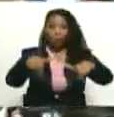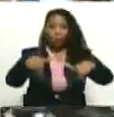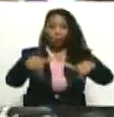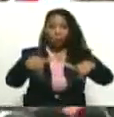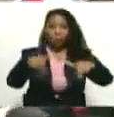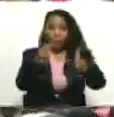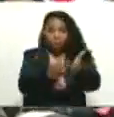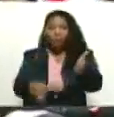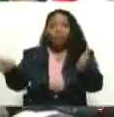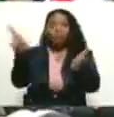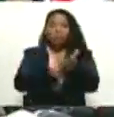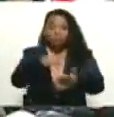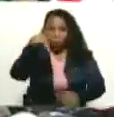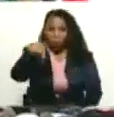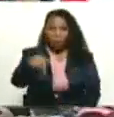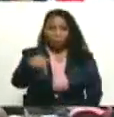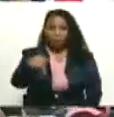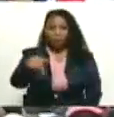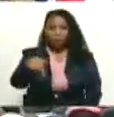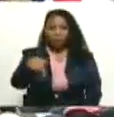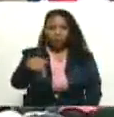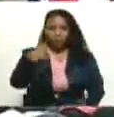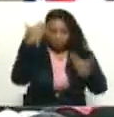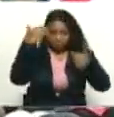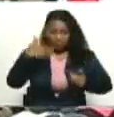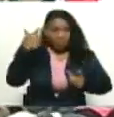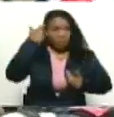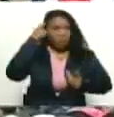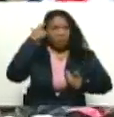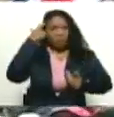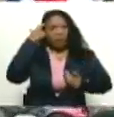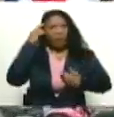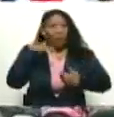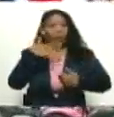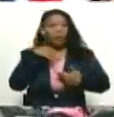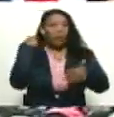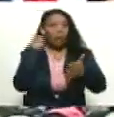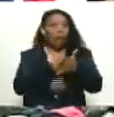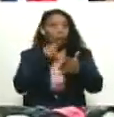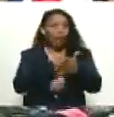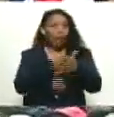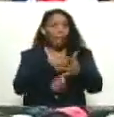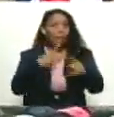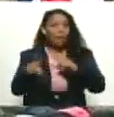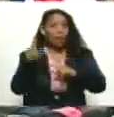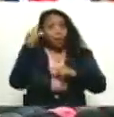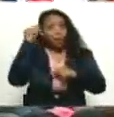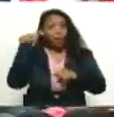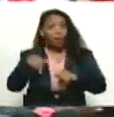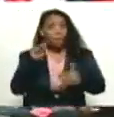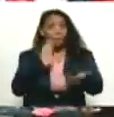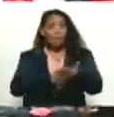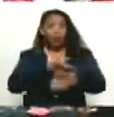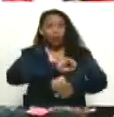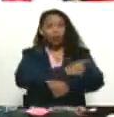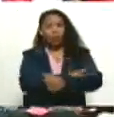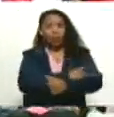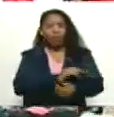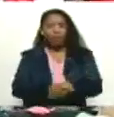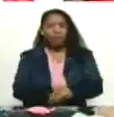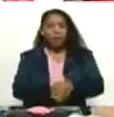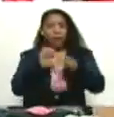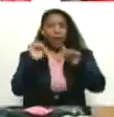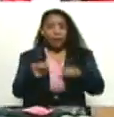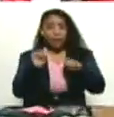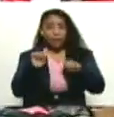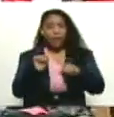lo ratifico hoy. Uno no sabe cuánto le tocará luchar, pero el día que las cosas se pongan duras, este que está aquí